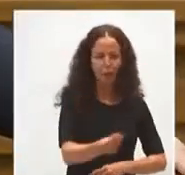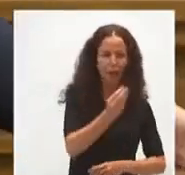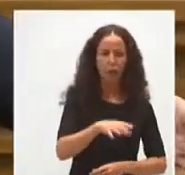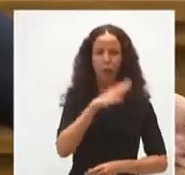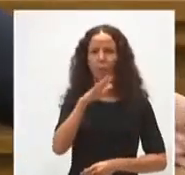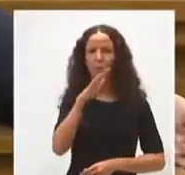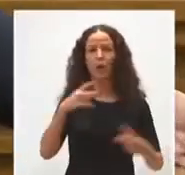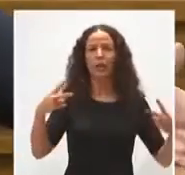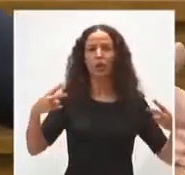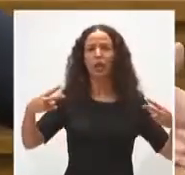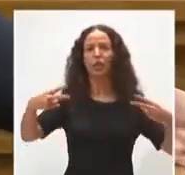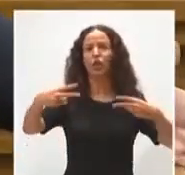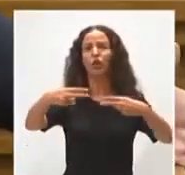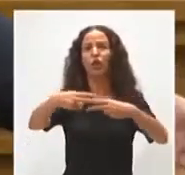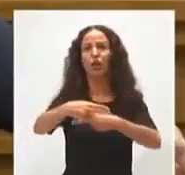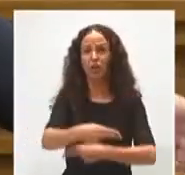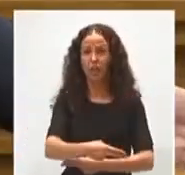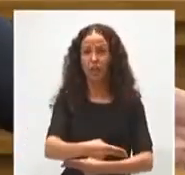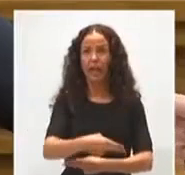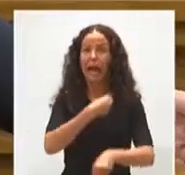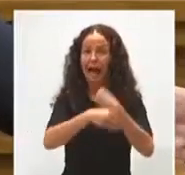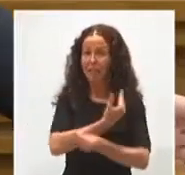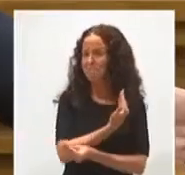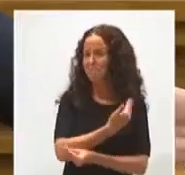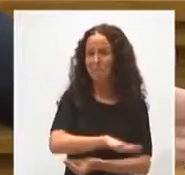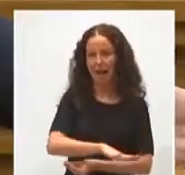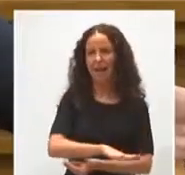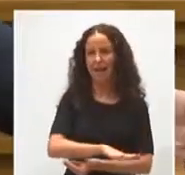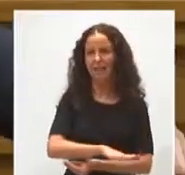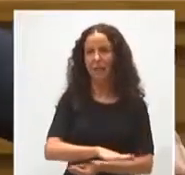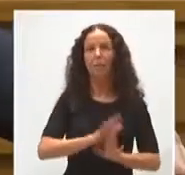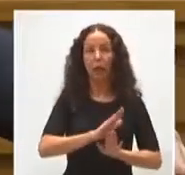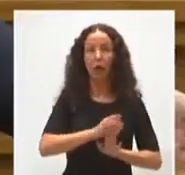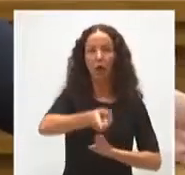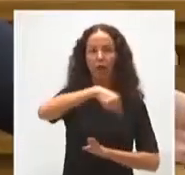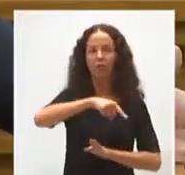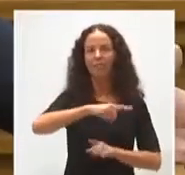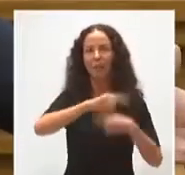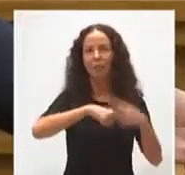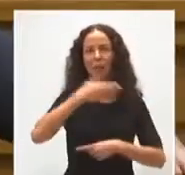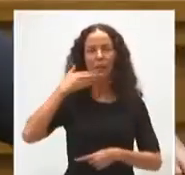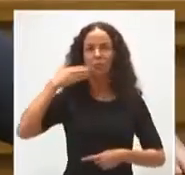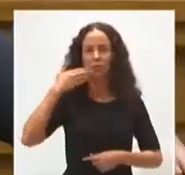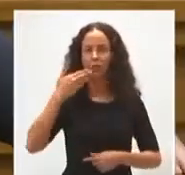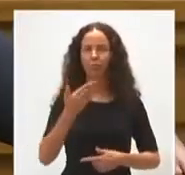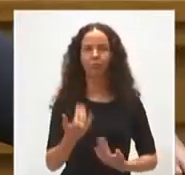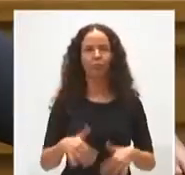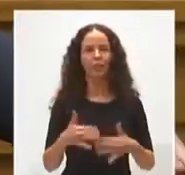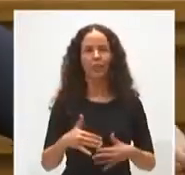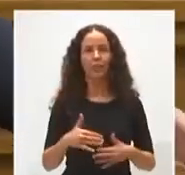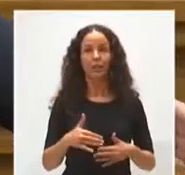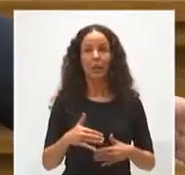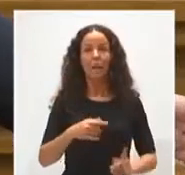que eran malos hacerlos y mucho peor presumir de ellos y encima para colmo del cob y